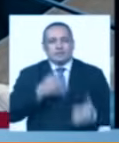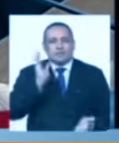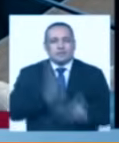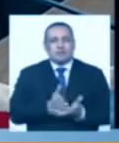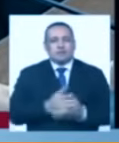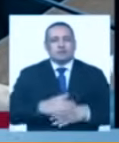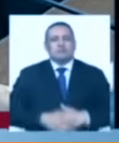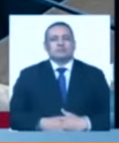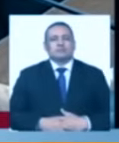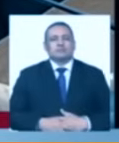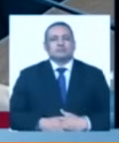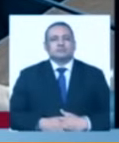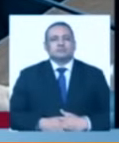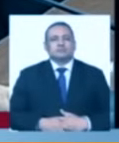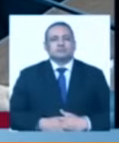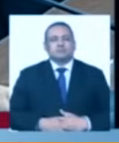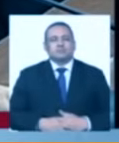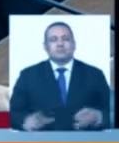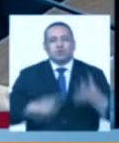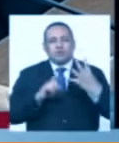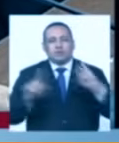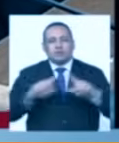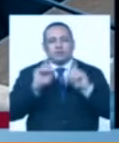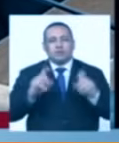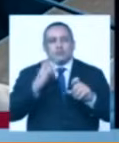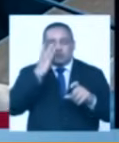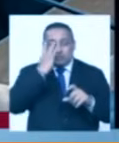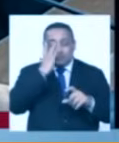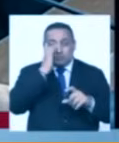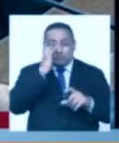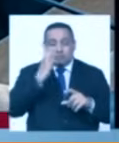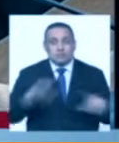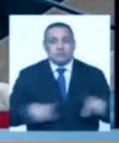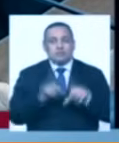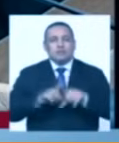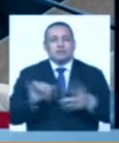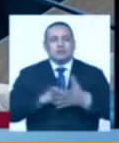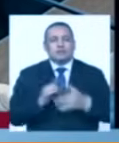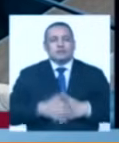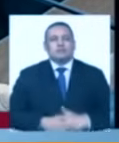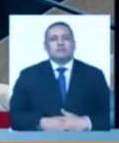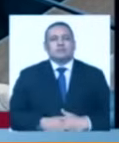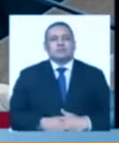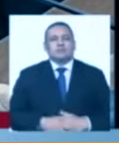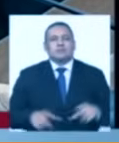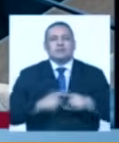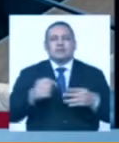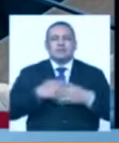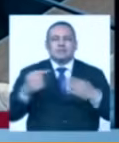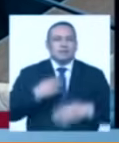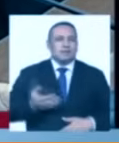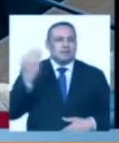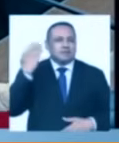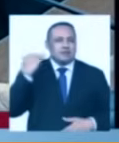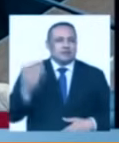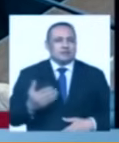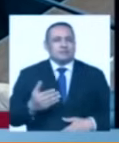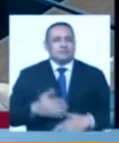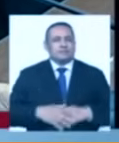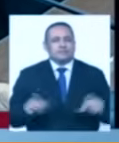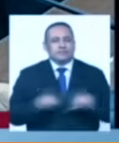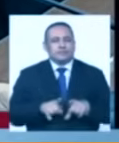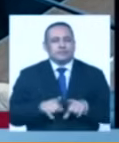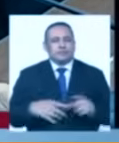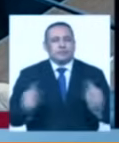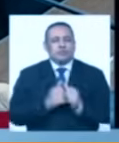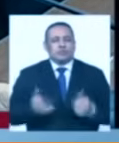condenada. Cuarta pregunta, presidenta, por su intermedio. La semana pasada, a